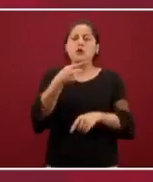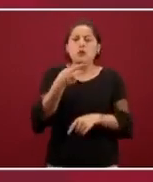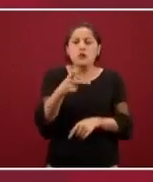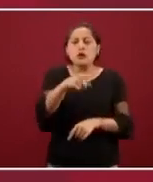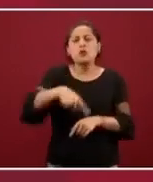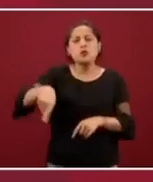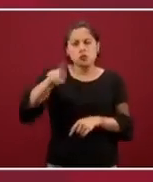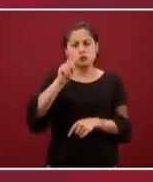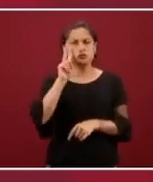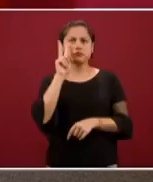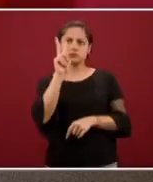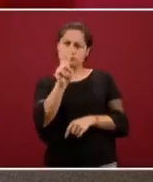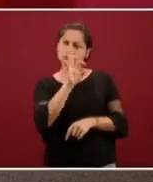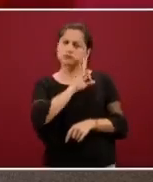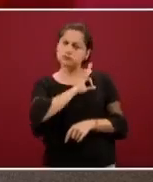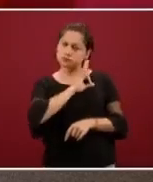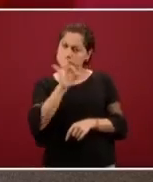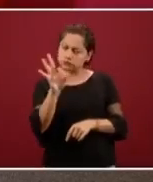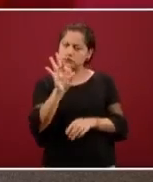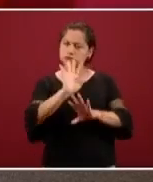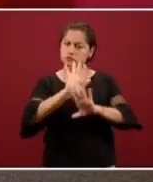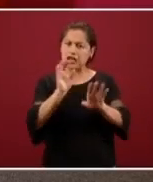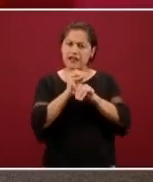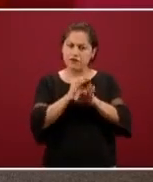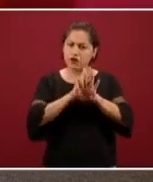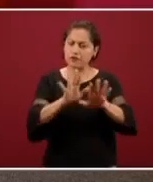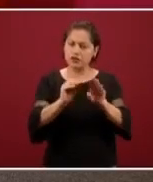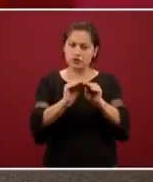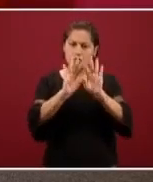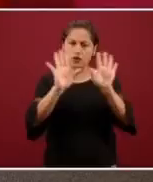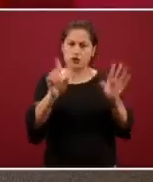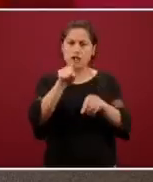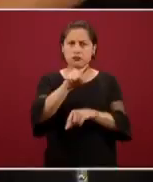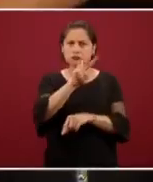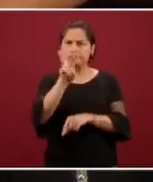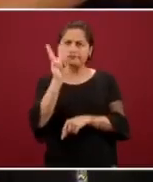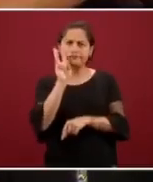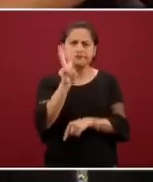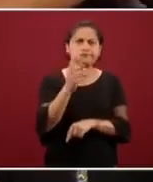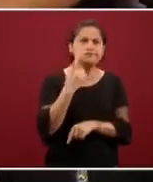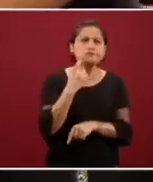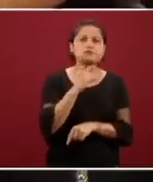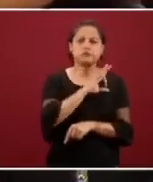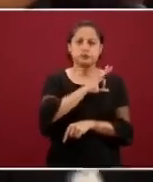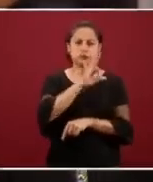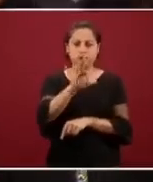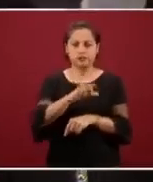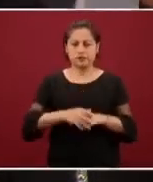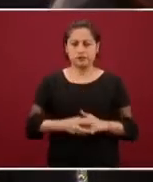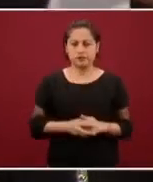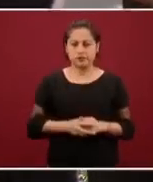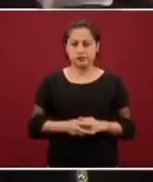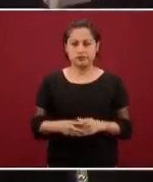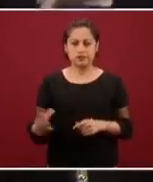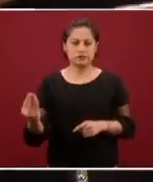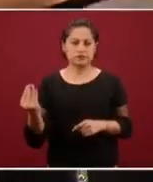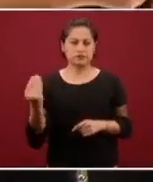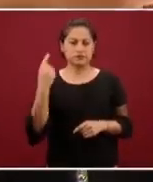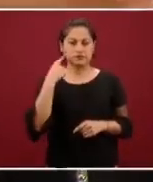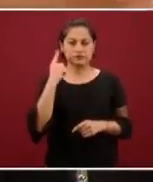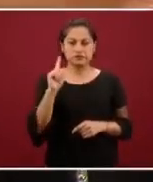en específico con datos más específicos y certeros al respecto. ¿No hay, por ejemplo, detalle de los